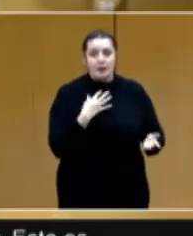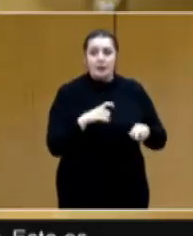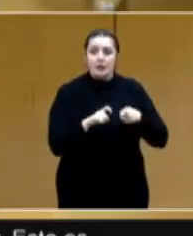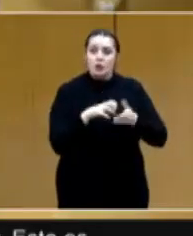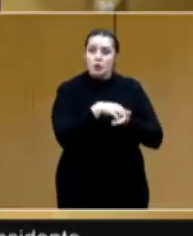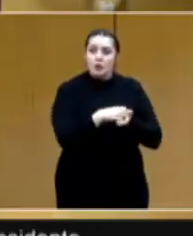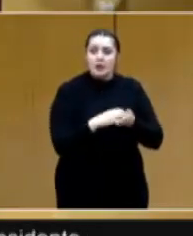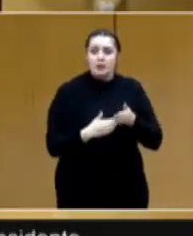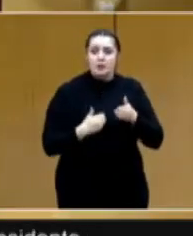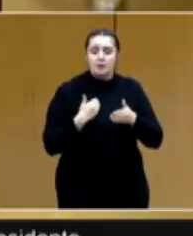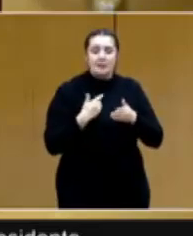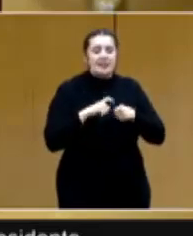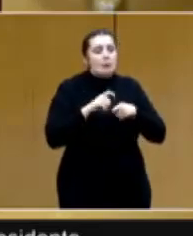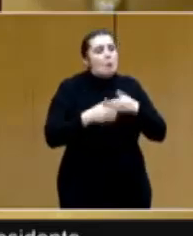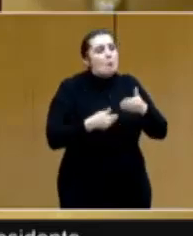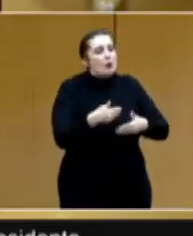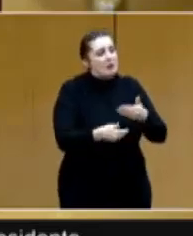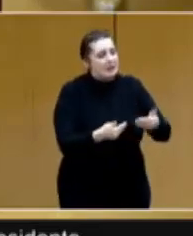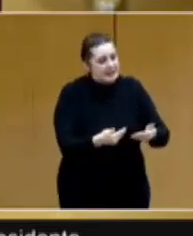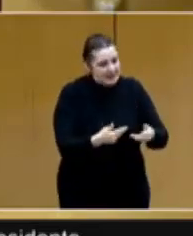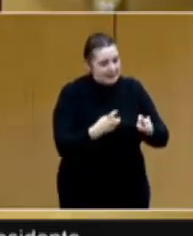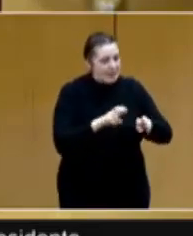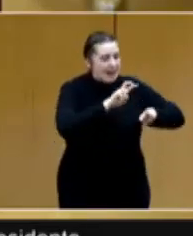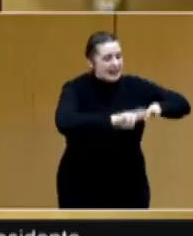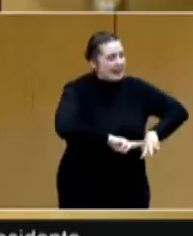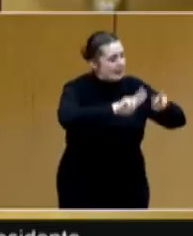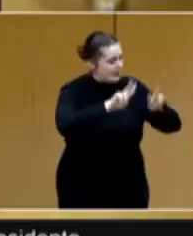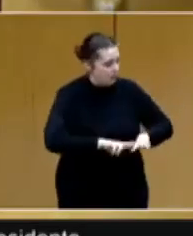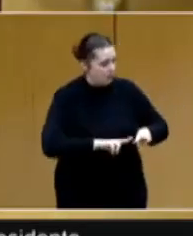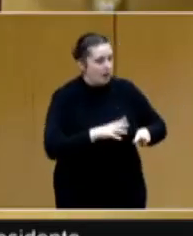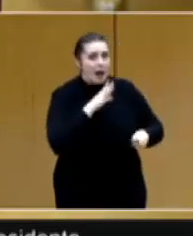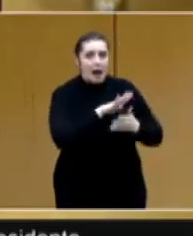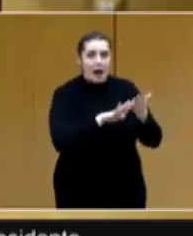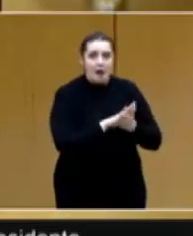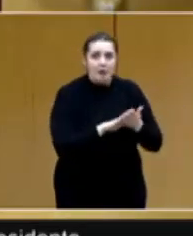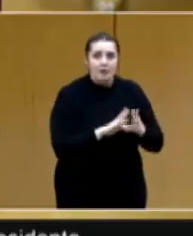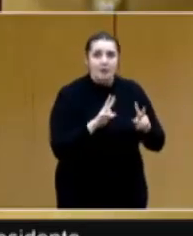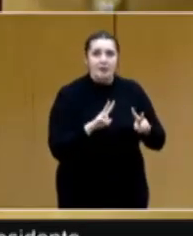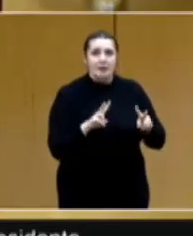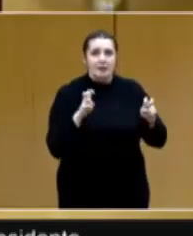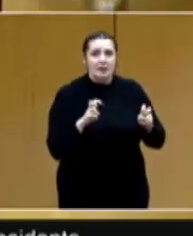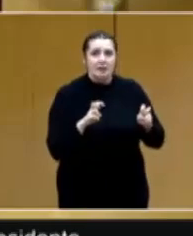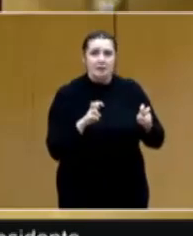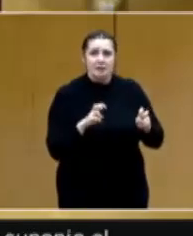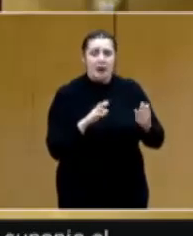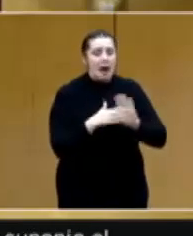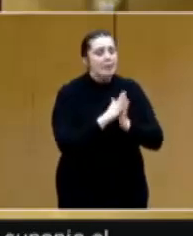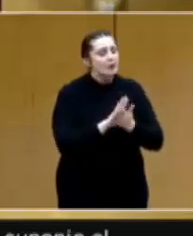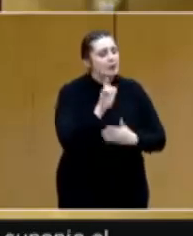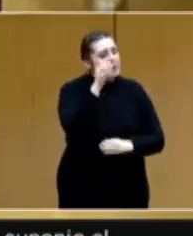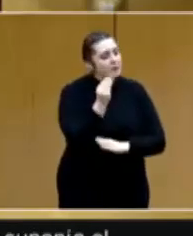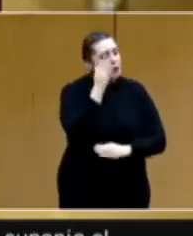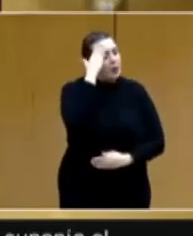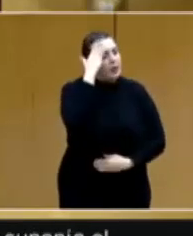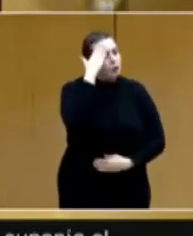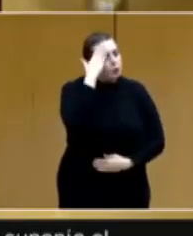nos suponía el proceso de revisión y entre ellas hablamos de claro la remoción de tutor ahora no puede remover un tutor lo que tienes es que